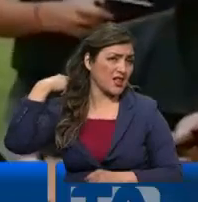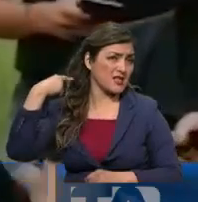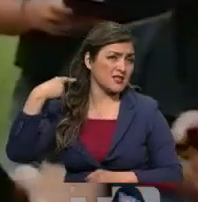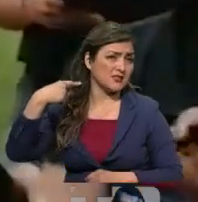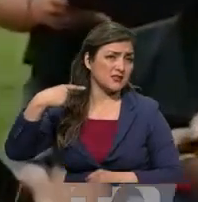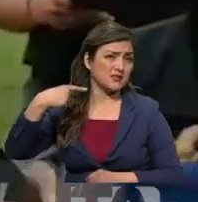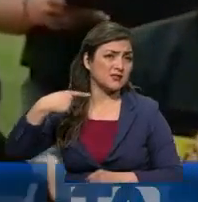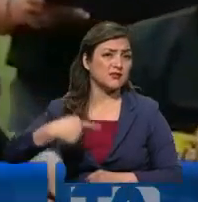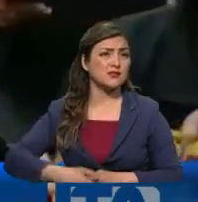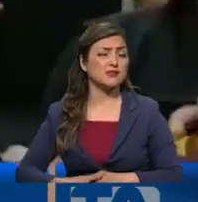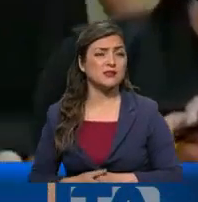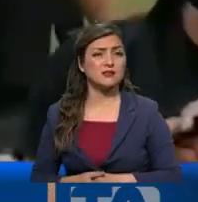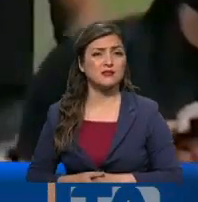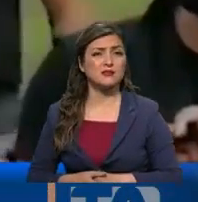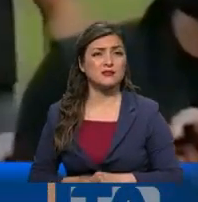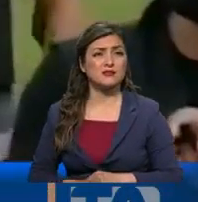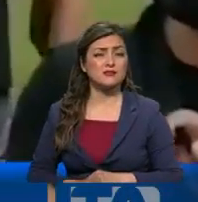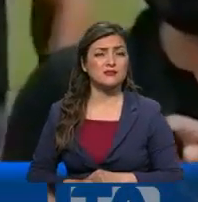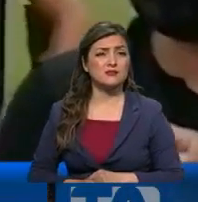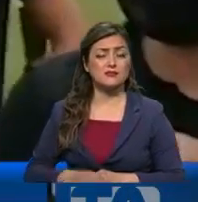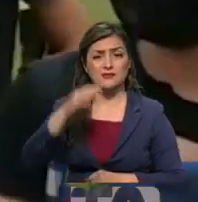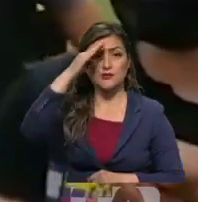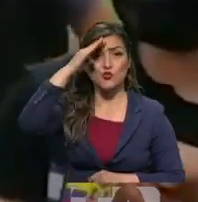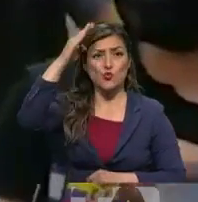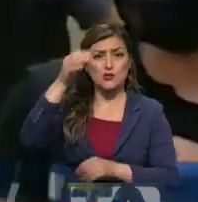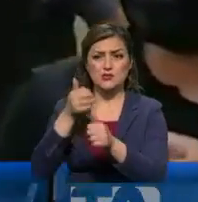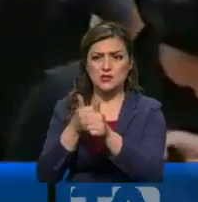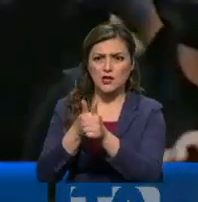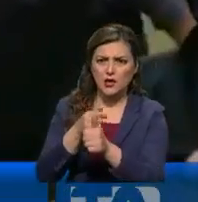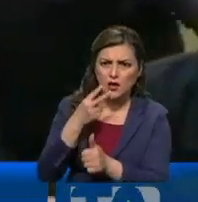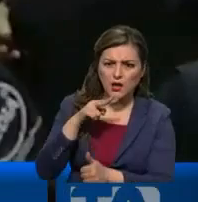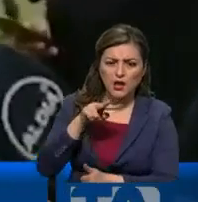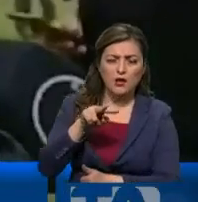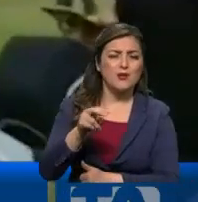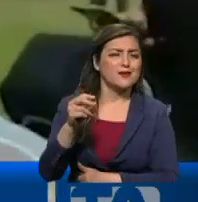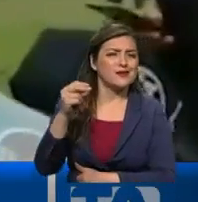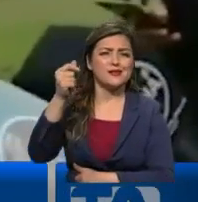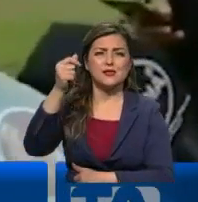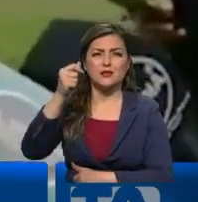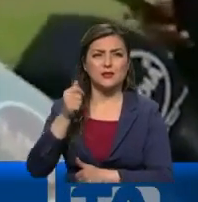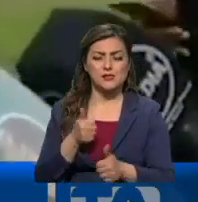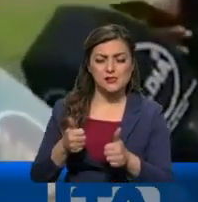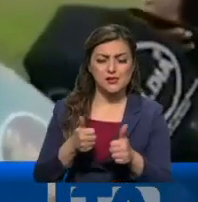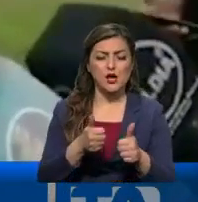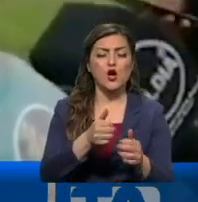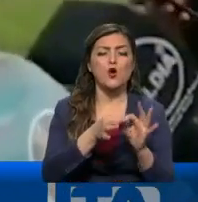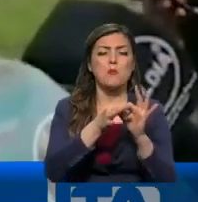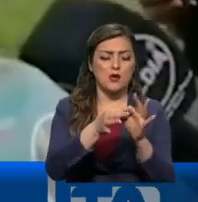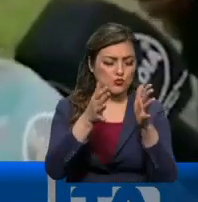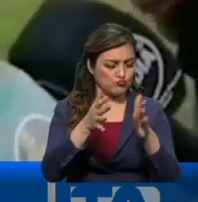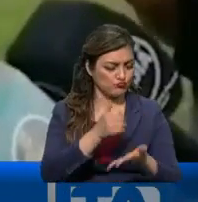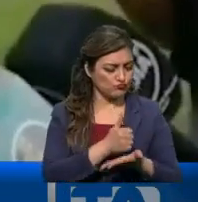la reacción del personal policial que se encontraba más cercano, inmediatamente se despliega en auxilio de nuestro compañero,